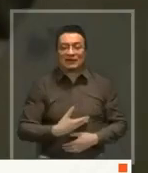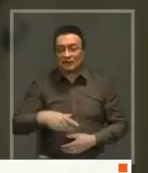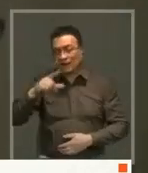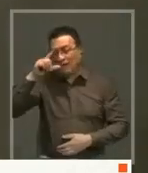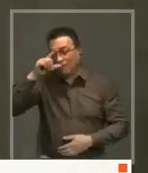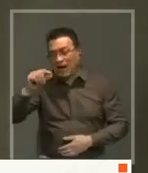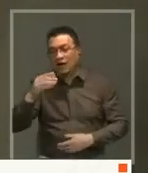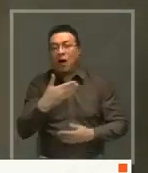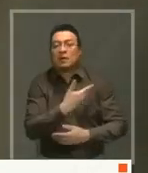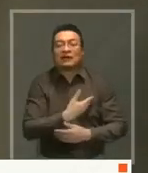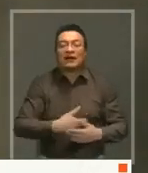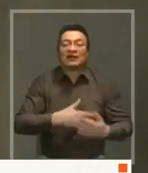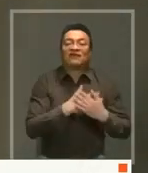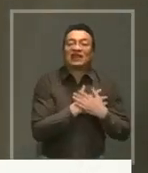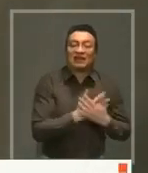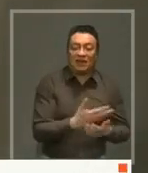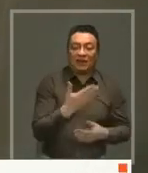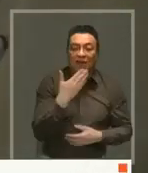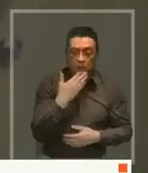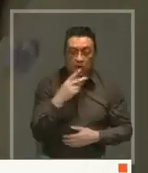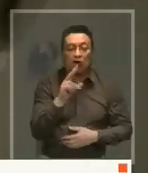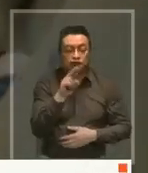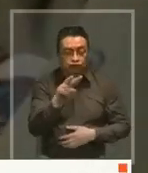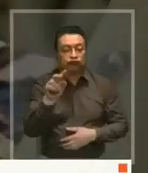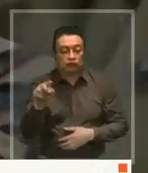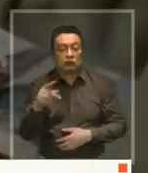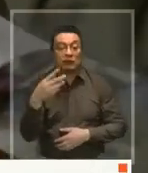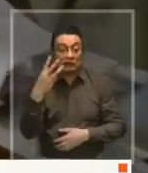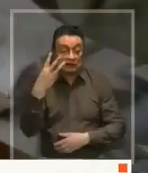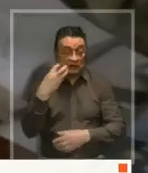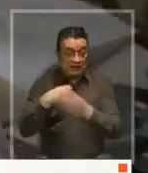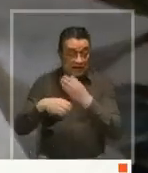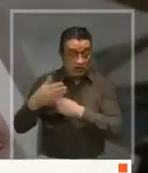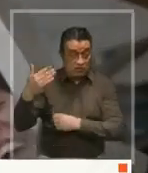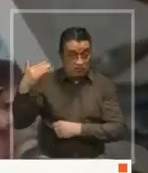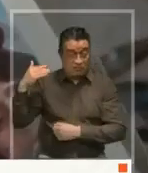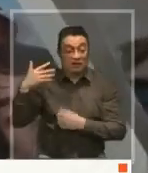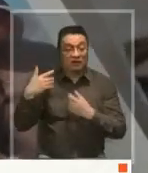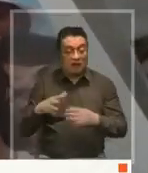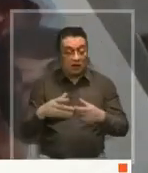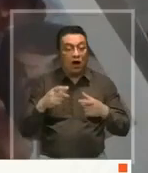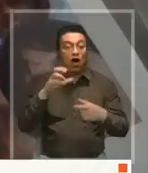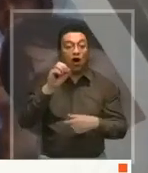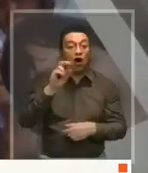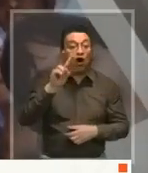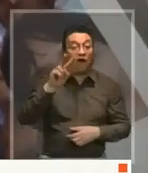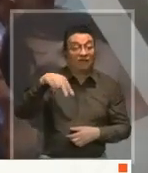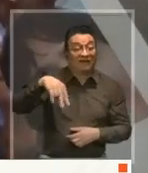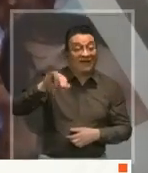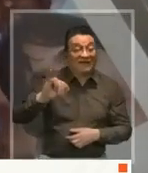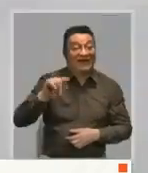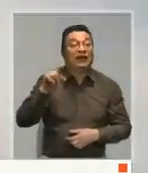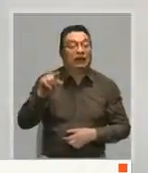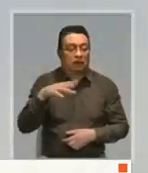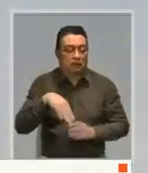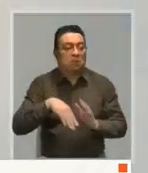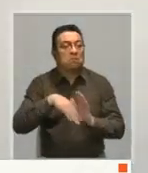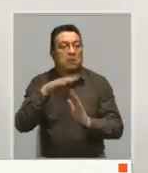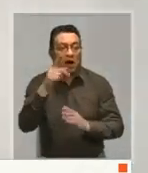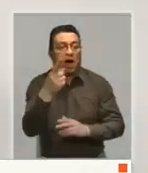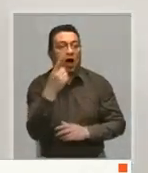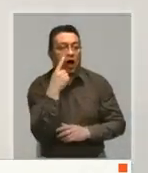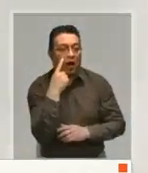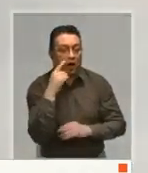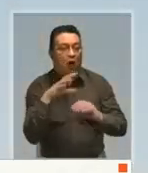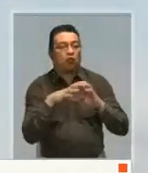bachelet en los últimos yo diría 3 años el fenómeno ovni ha tomado un caris mucho más reconocido a